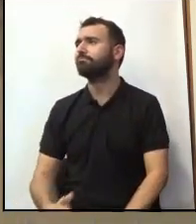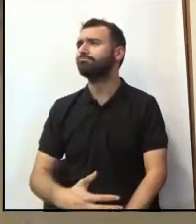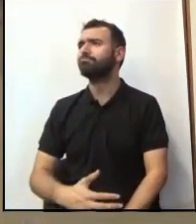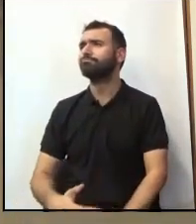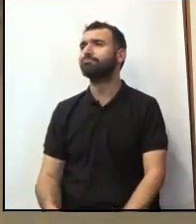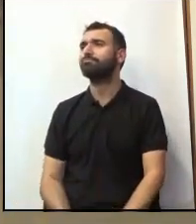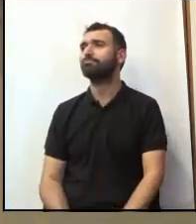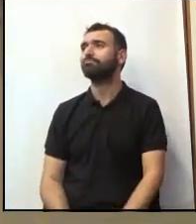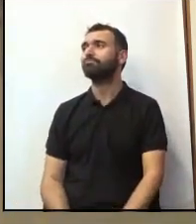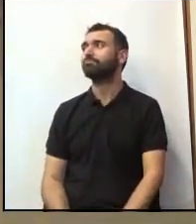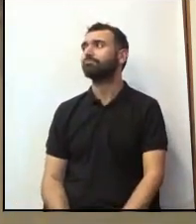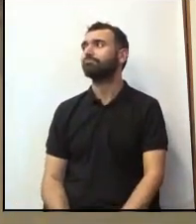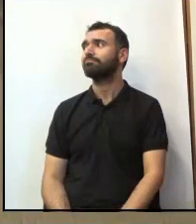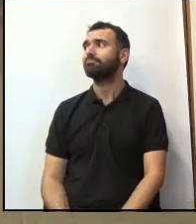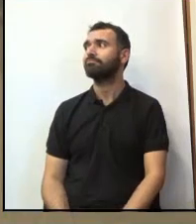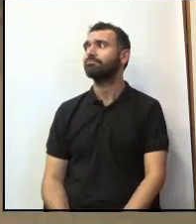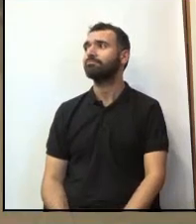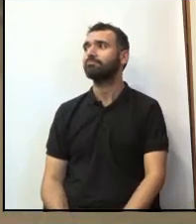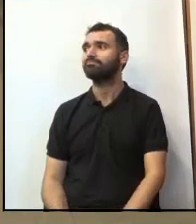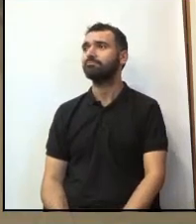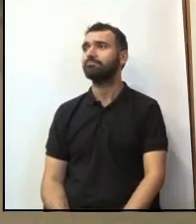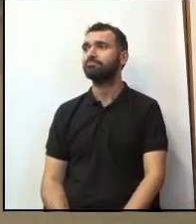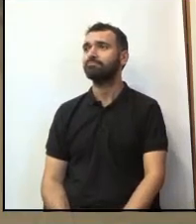10 minutos? ¿8 minutos? ¿10 minutos? ¿Cuánto es?